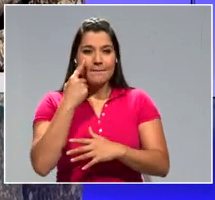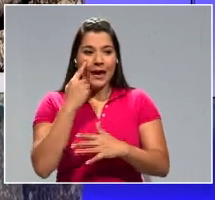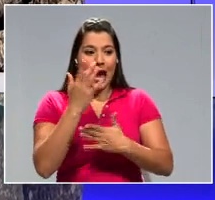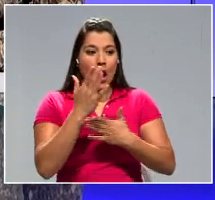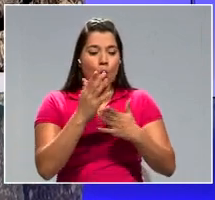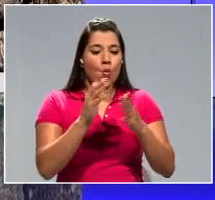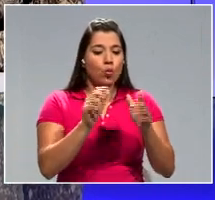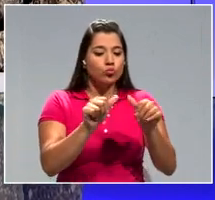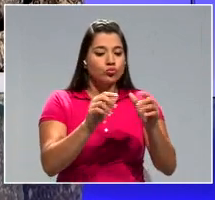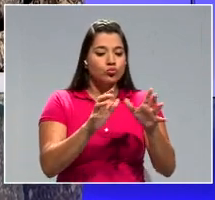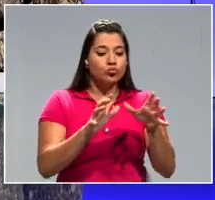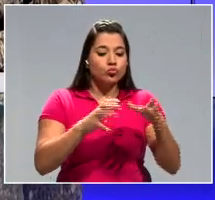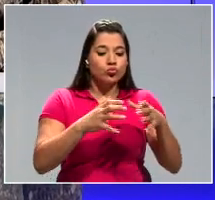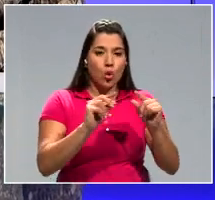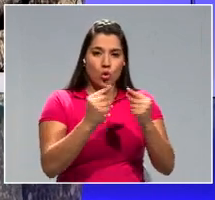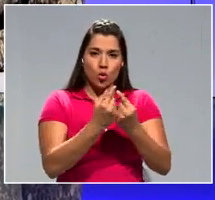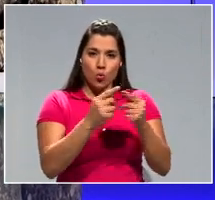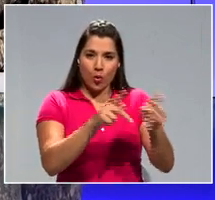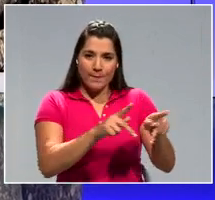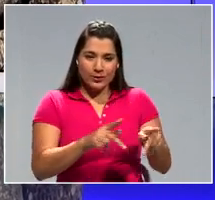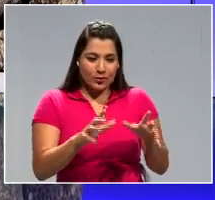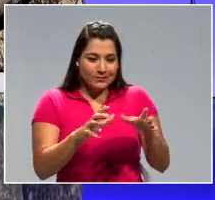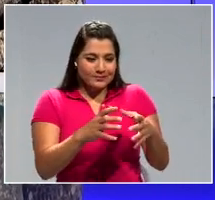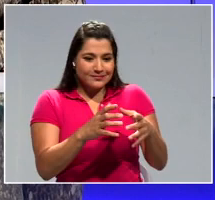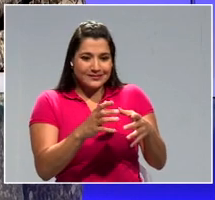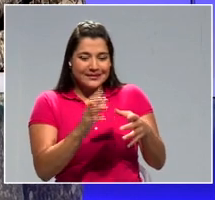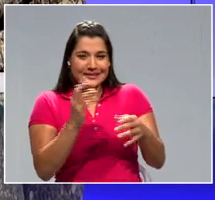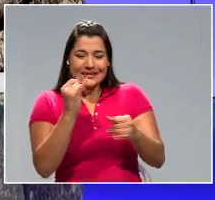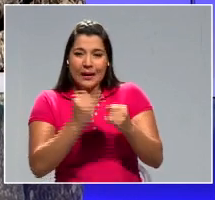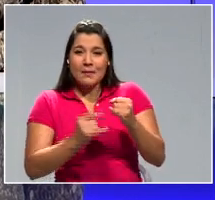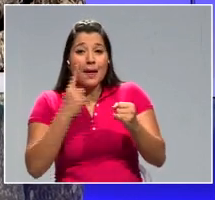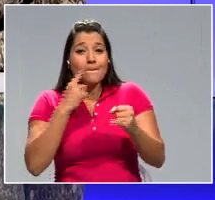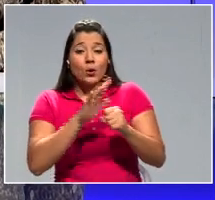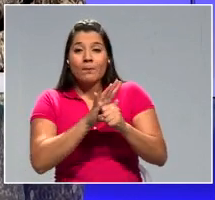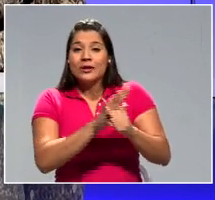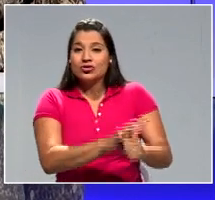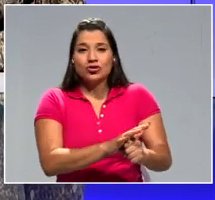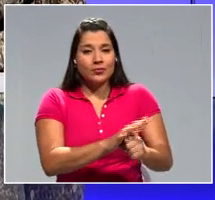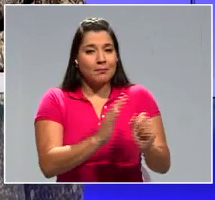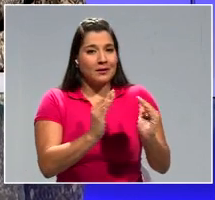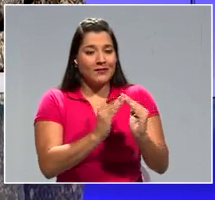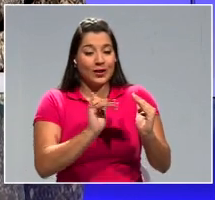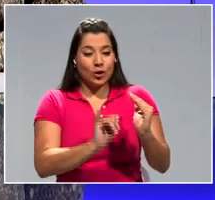arrinconado en estos precarios y que además, de alguna manera,